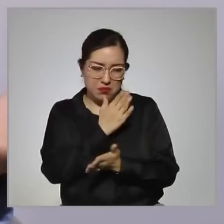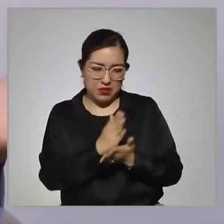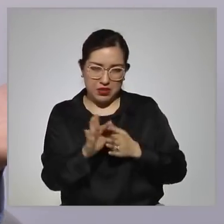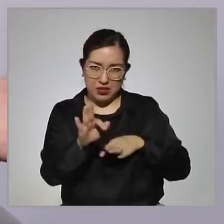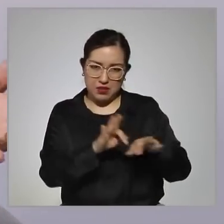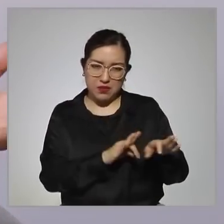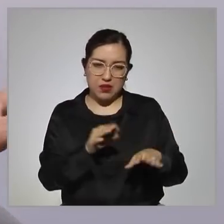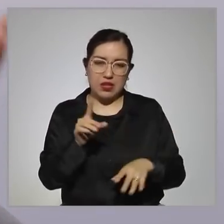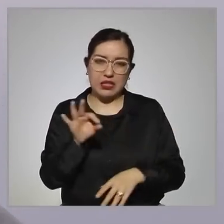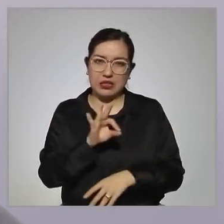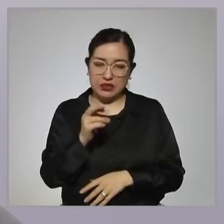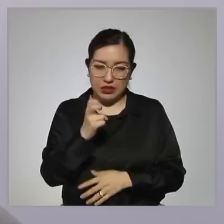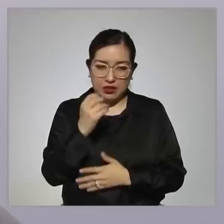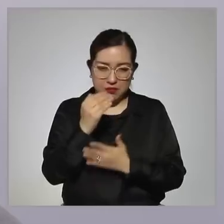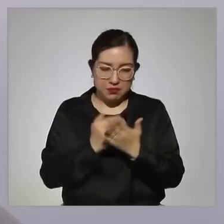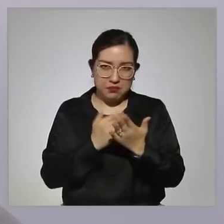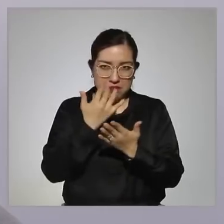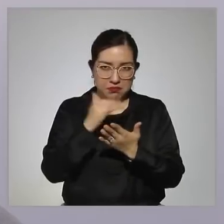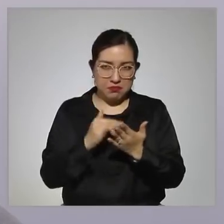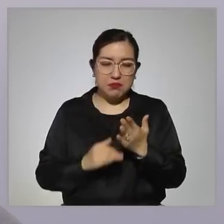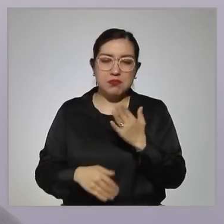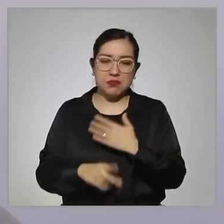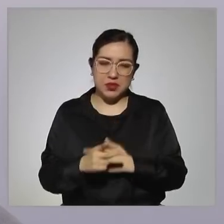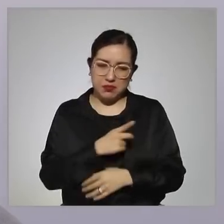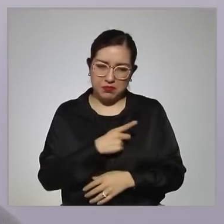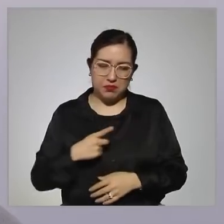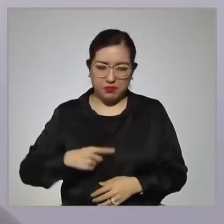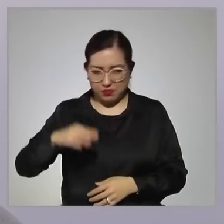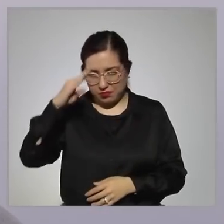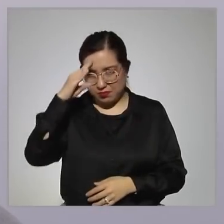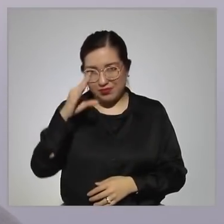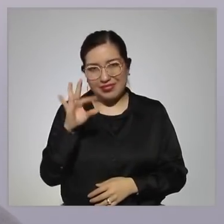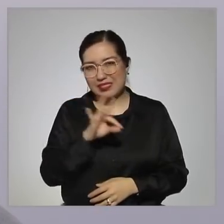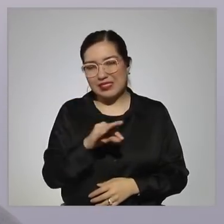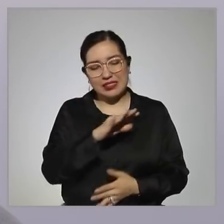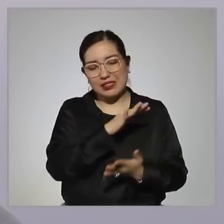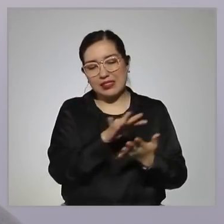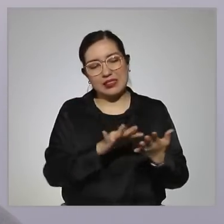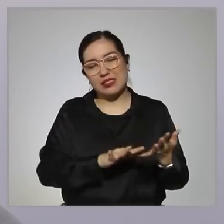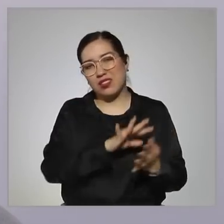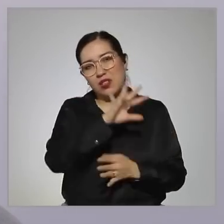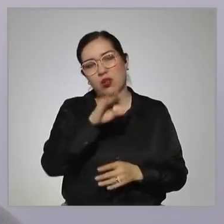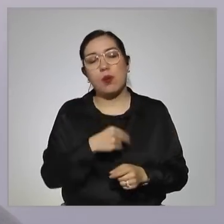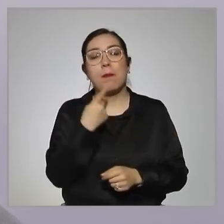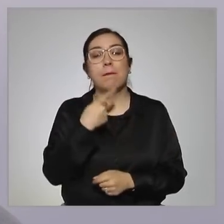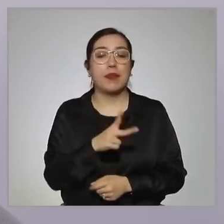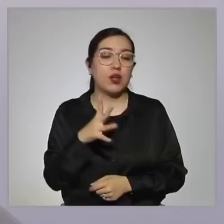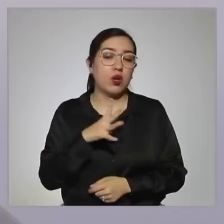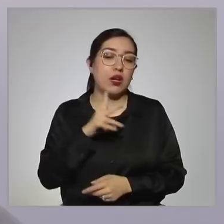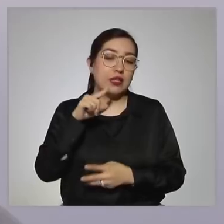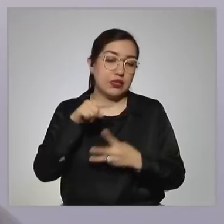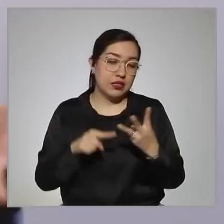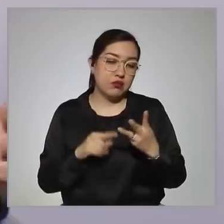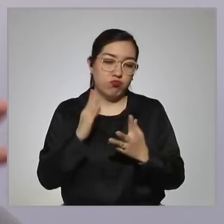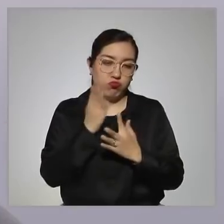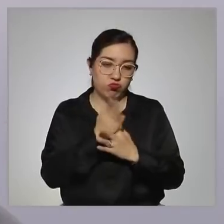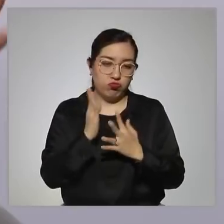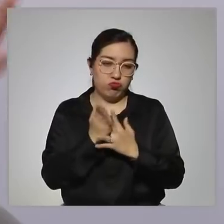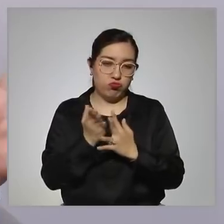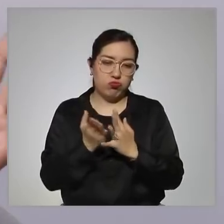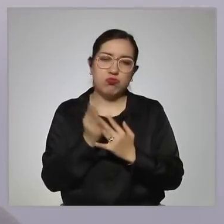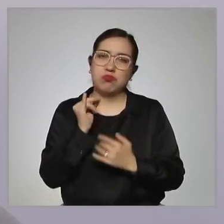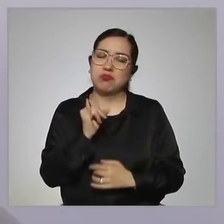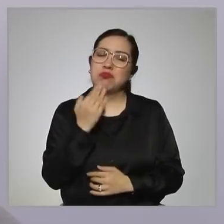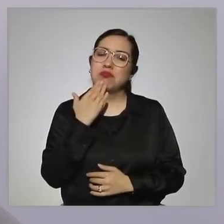sea, tal vez cuestiones así, pero sí es hacer como, bueno, pues tal vez no leí la novela completa, pero leí 3 capítulos y los disfruté, ¿no?